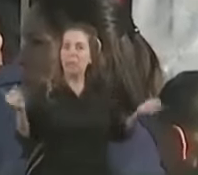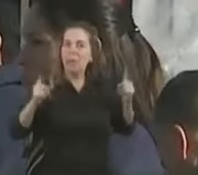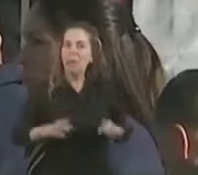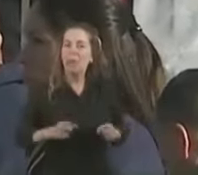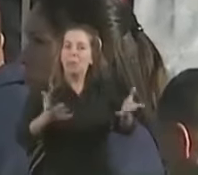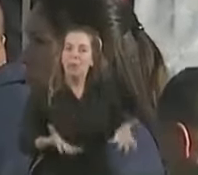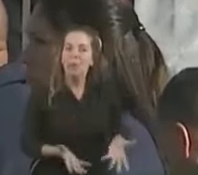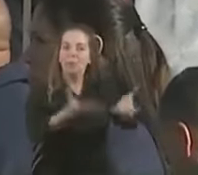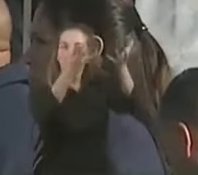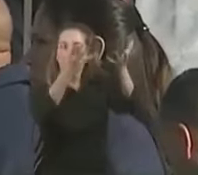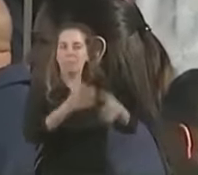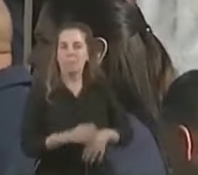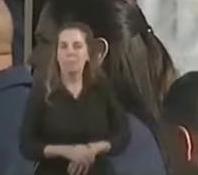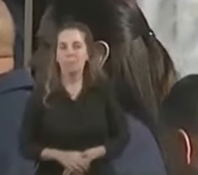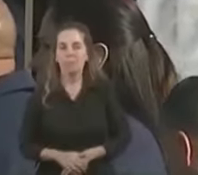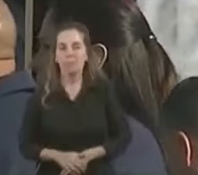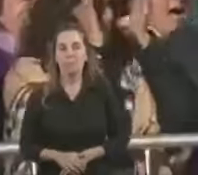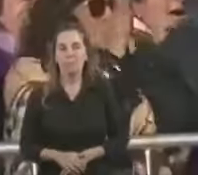mundial.